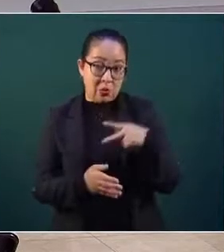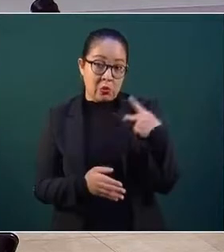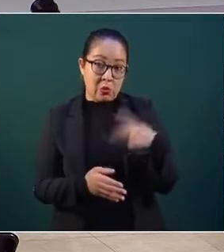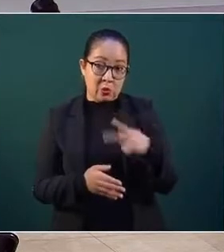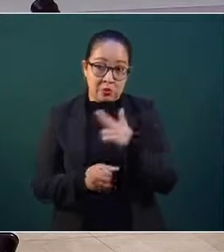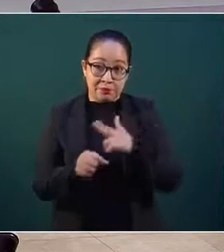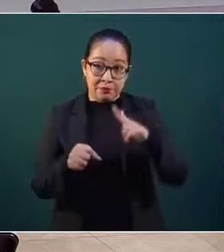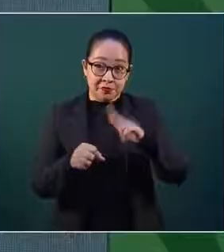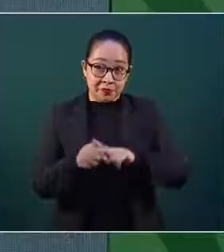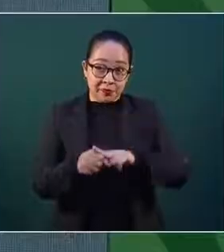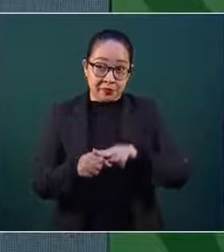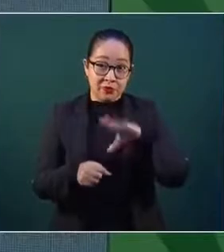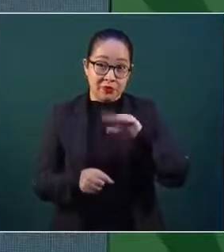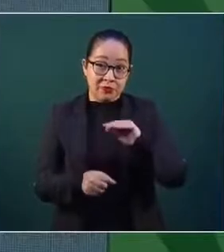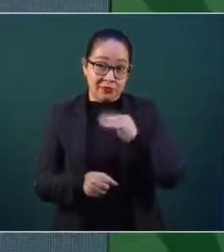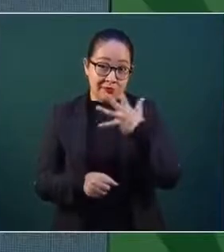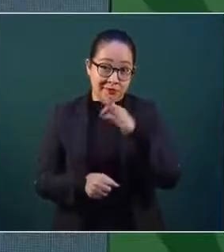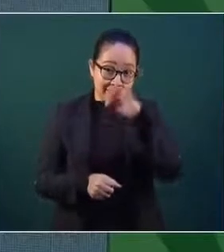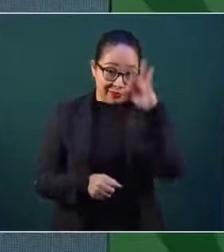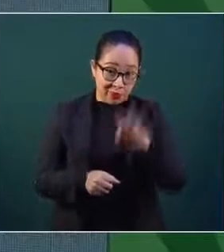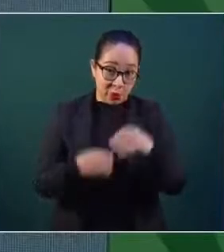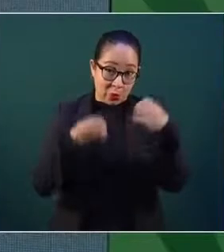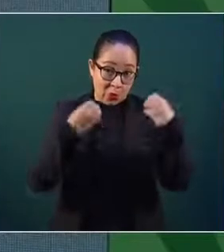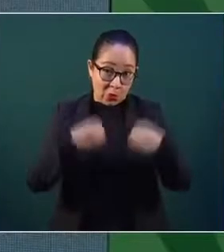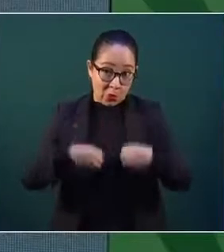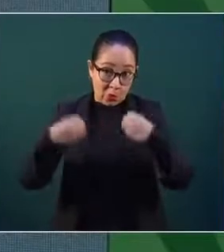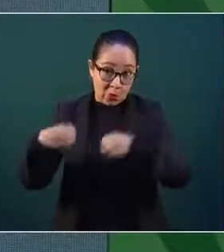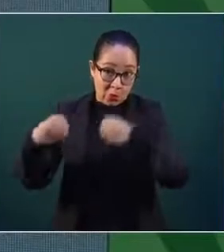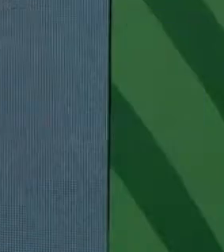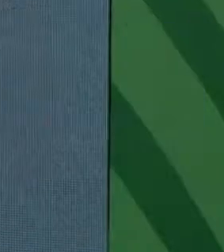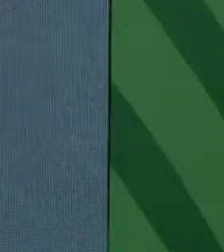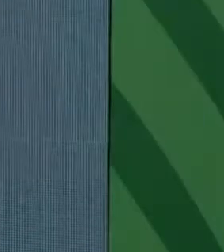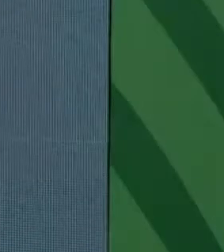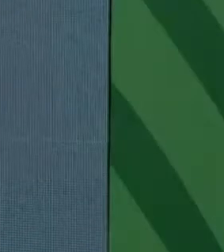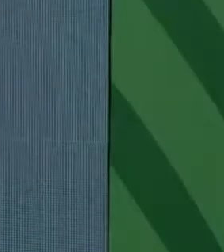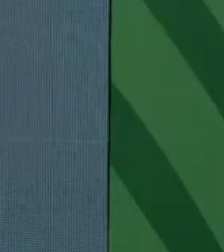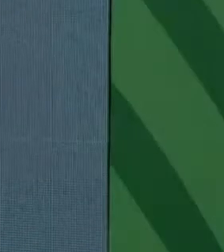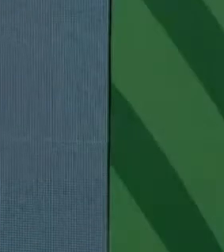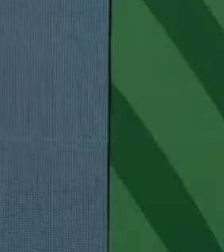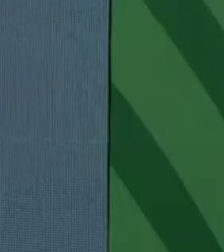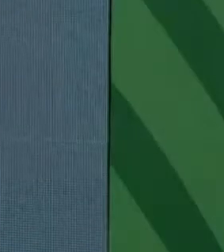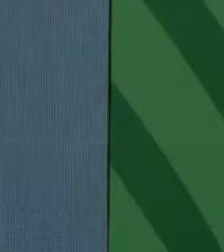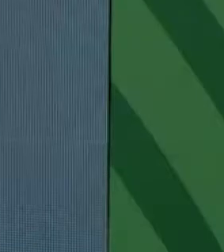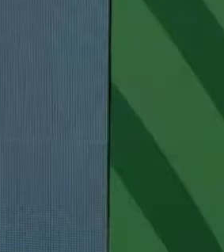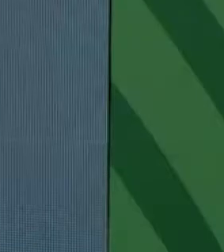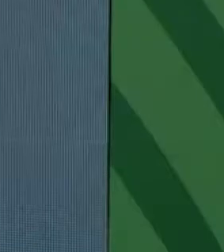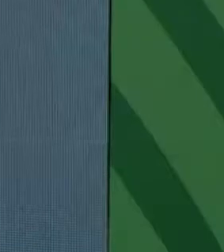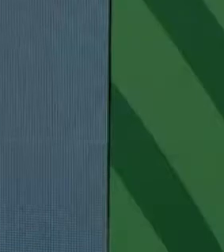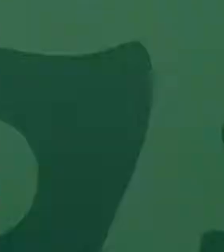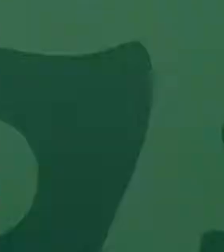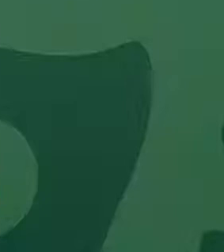95% de nuestra capacidad instalada de camas y de ventiladores y de médicos y de